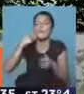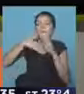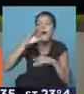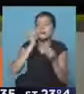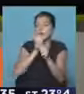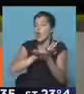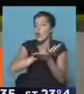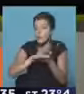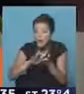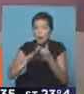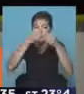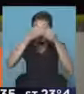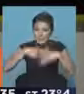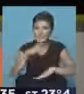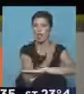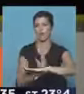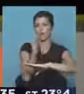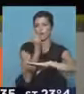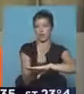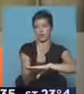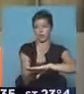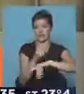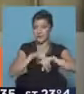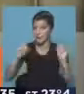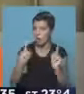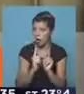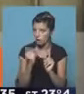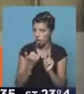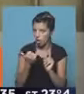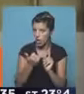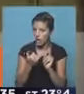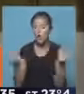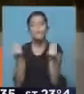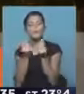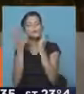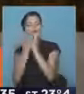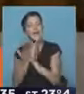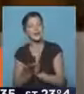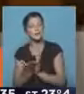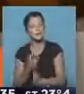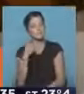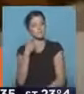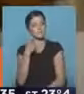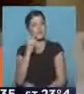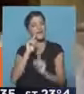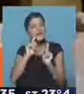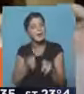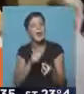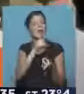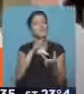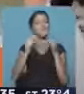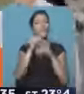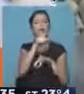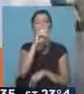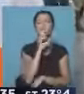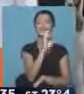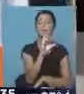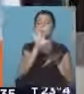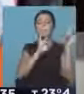empezar efectivamente a gobernar varios observadores hicieron notar además que el criterio histórico de trump para